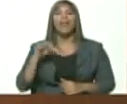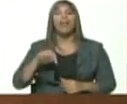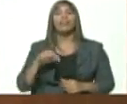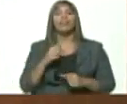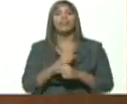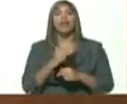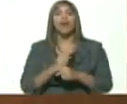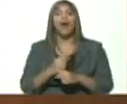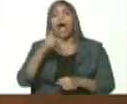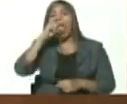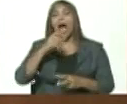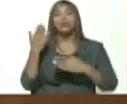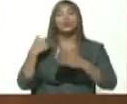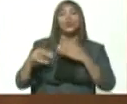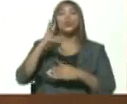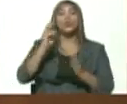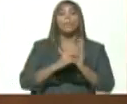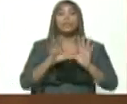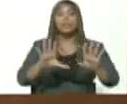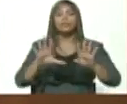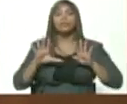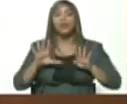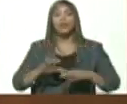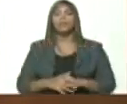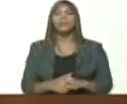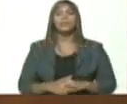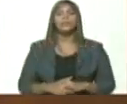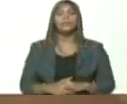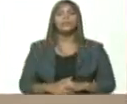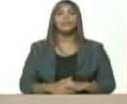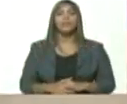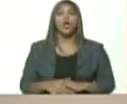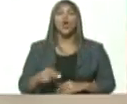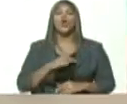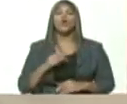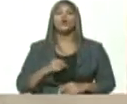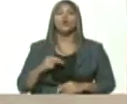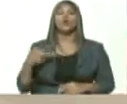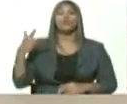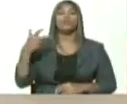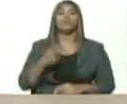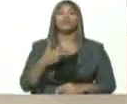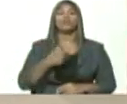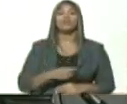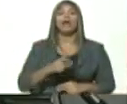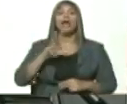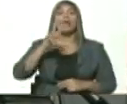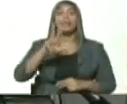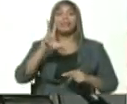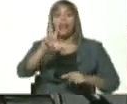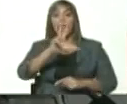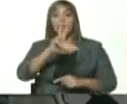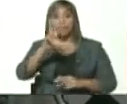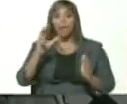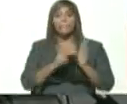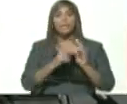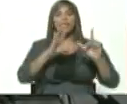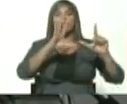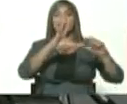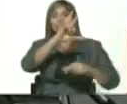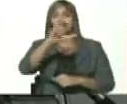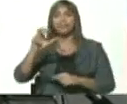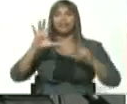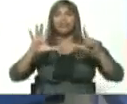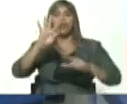el 2019, presidente, nosotros aplicamos 3.374 dosis, superando el